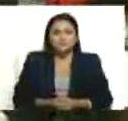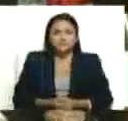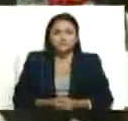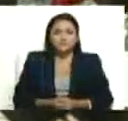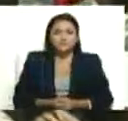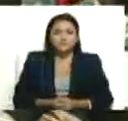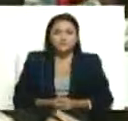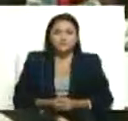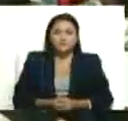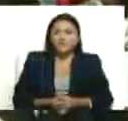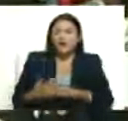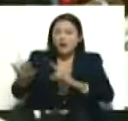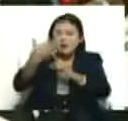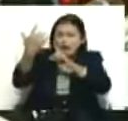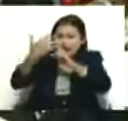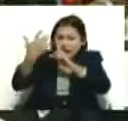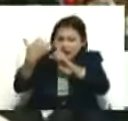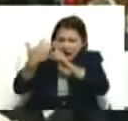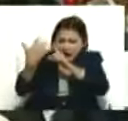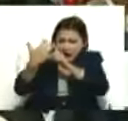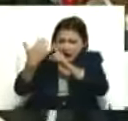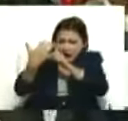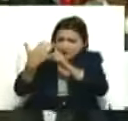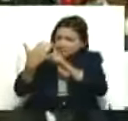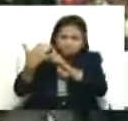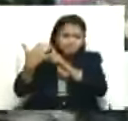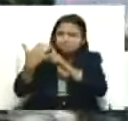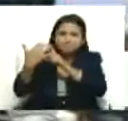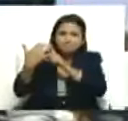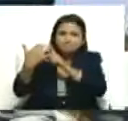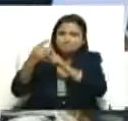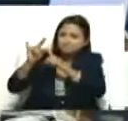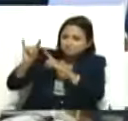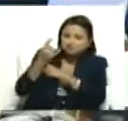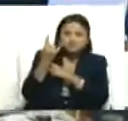nos dejemos manipular. No nos dejemos engañar.